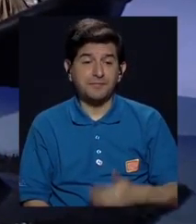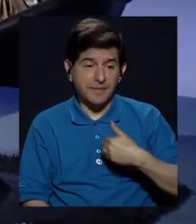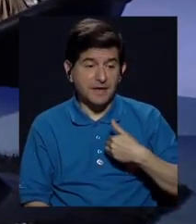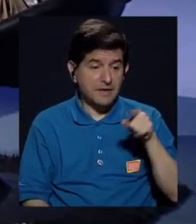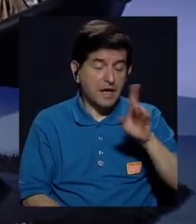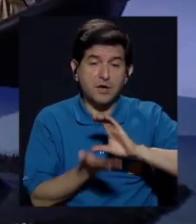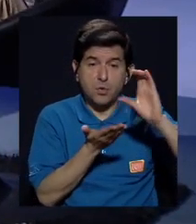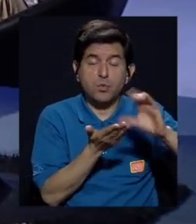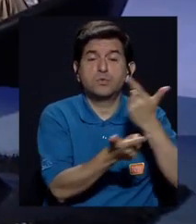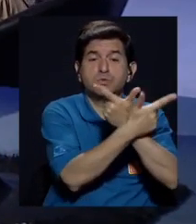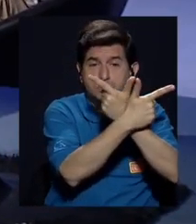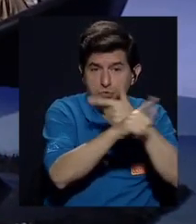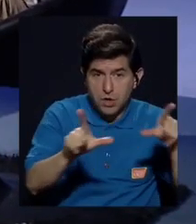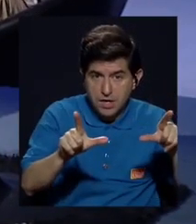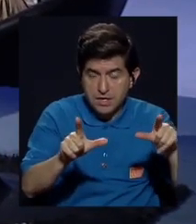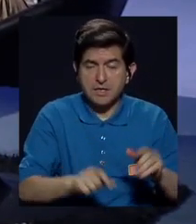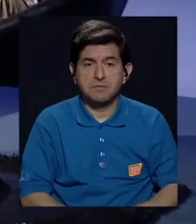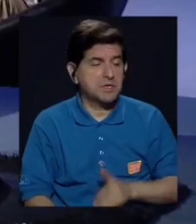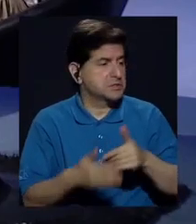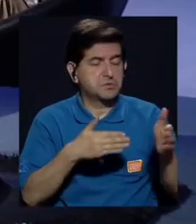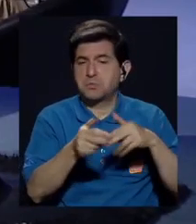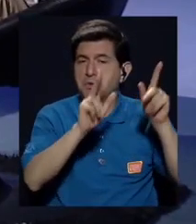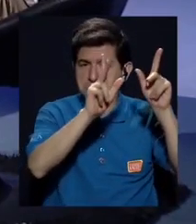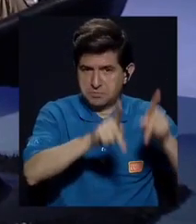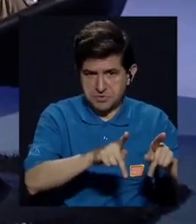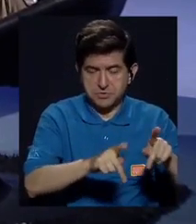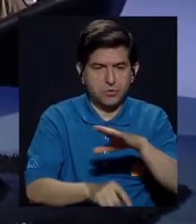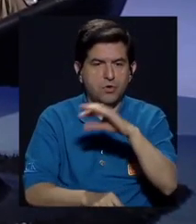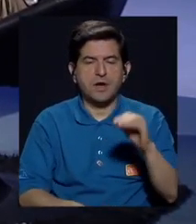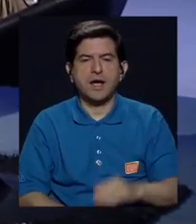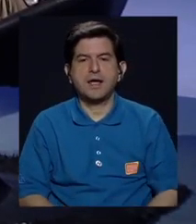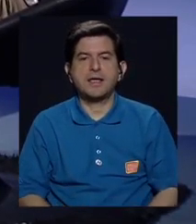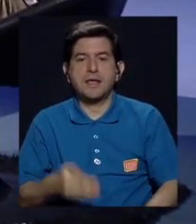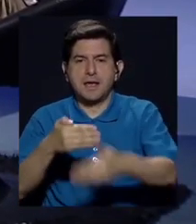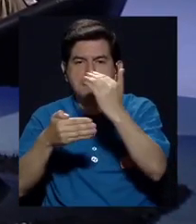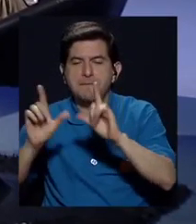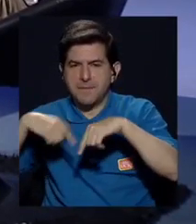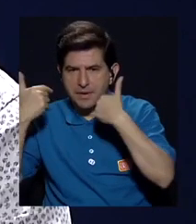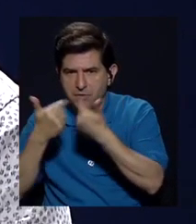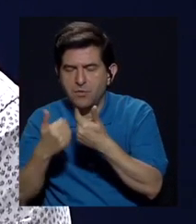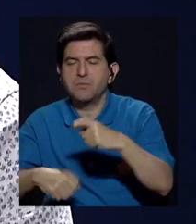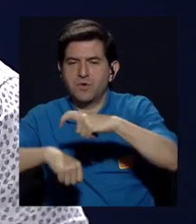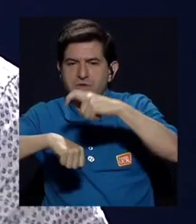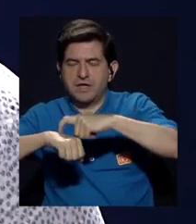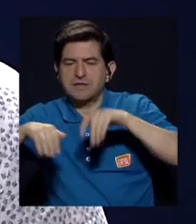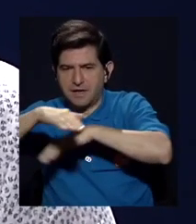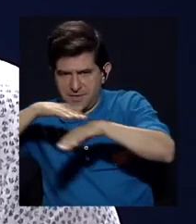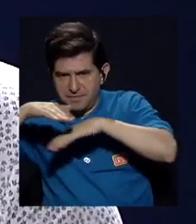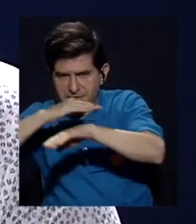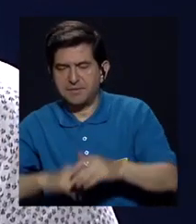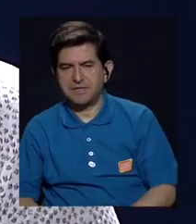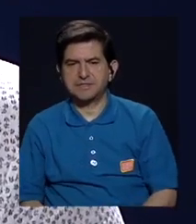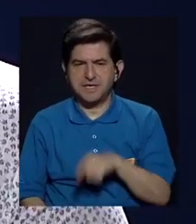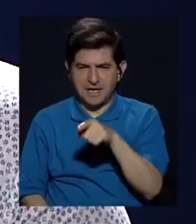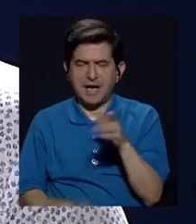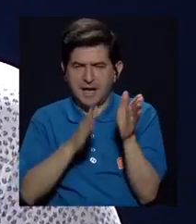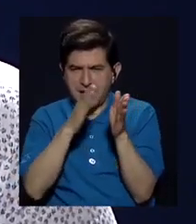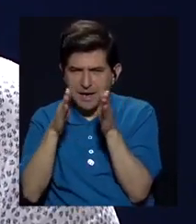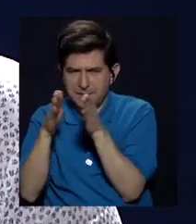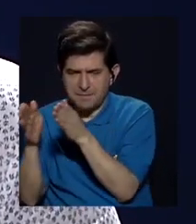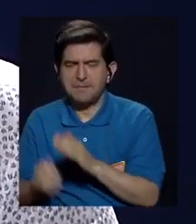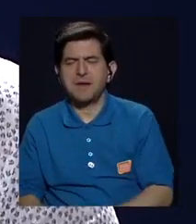estos cursos libres que se abren a cualquier tipo de persona y los del preconservatorio, la etapa básica, que ya sí son los planes